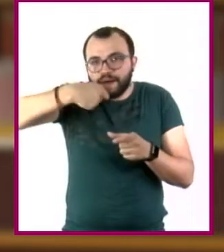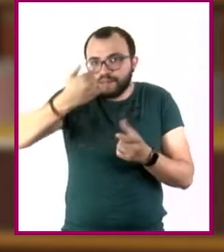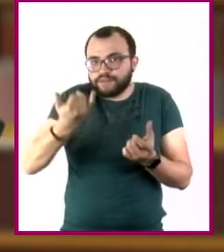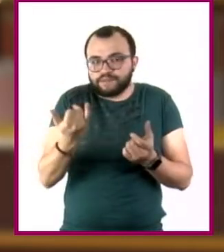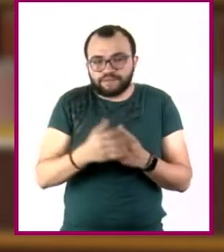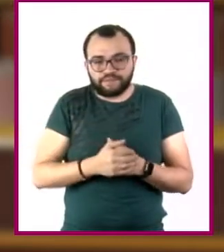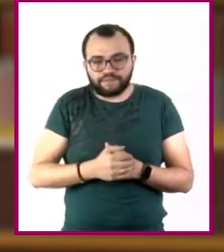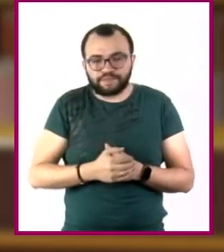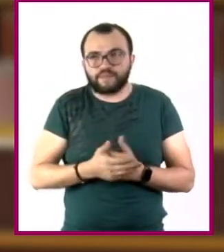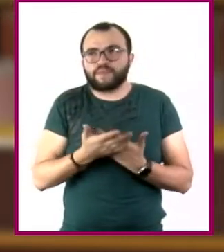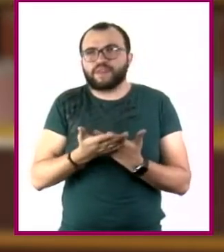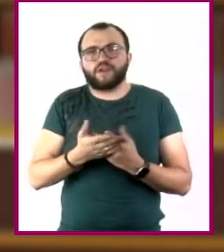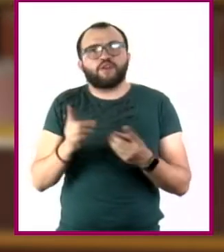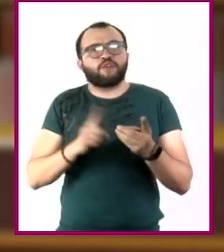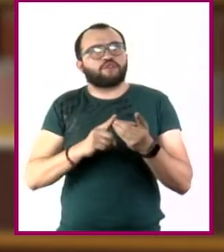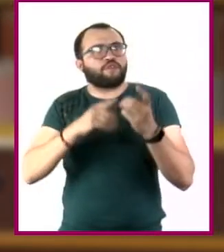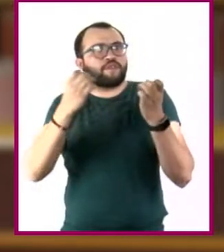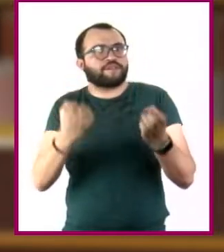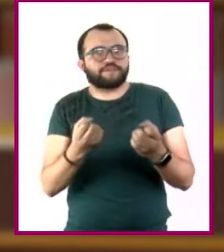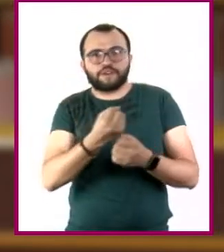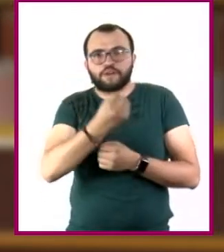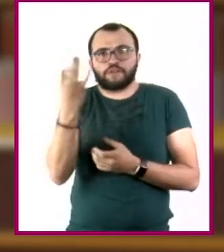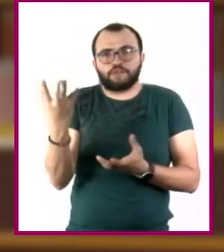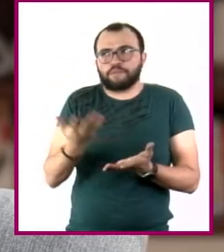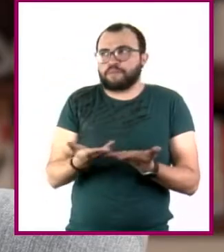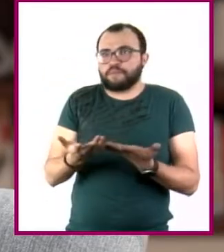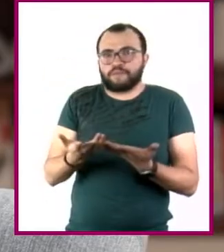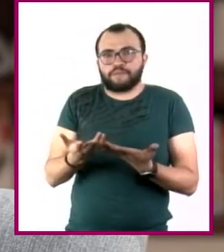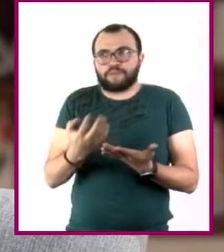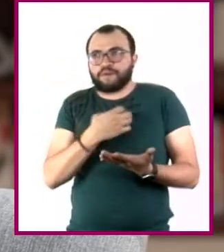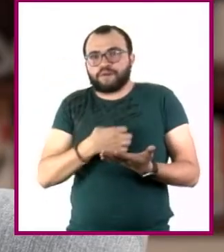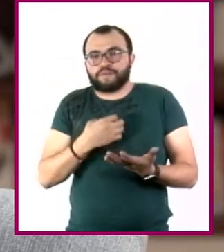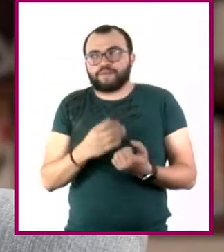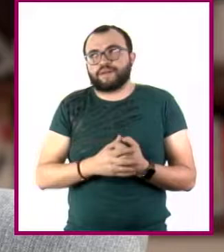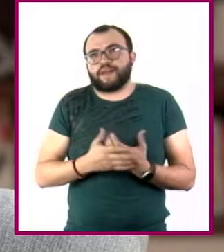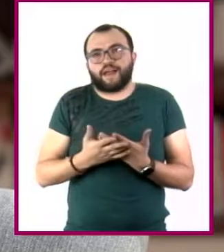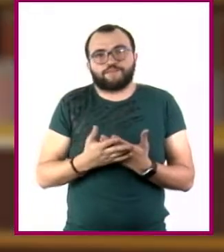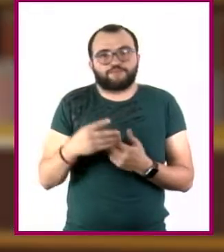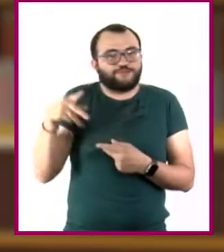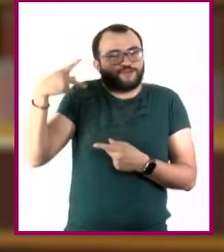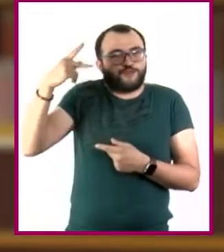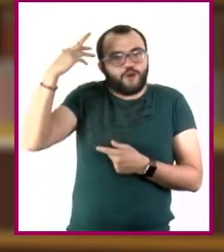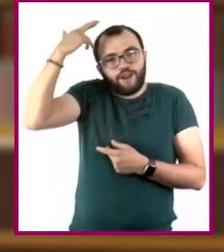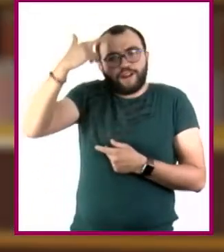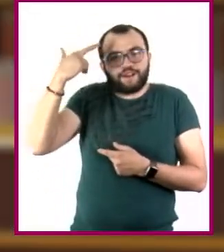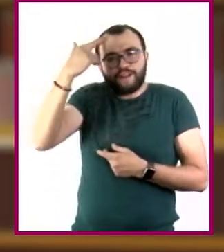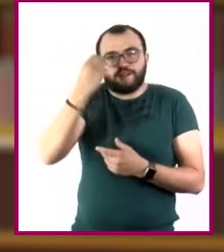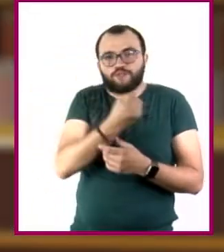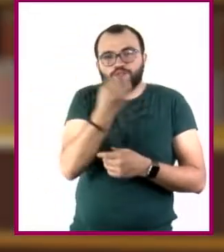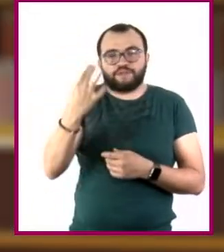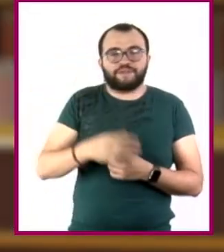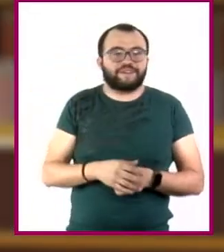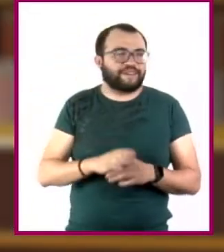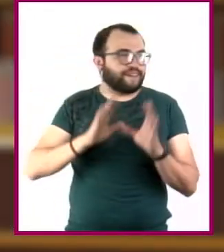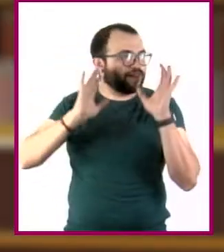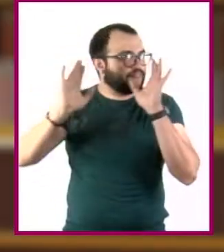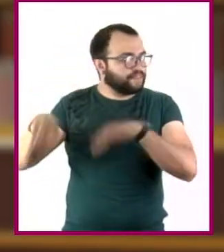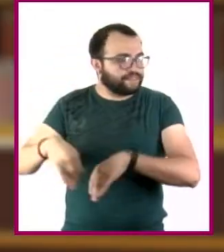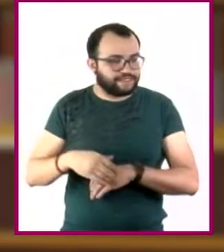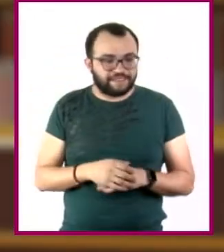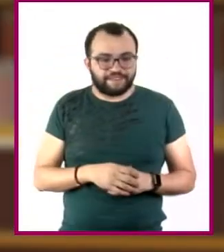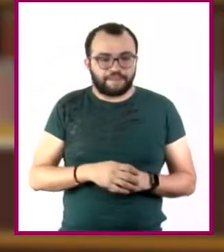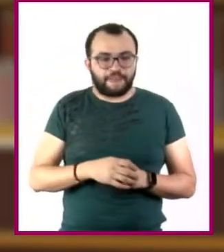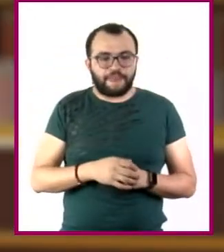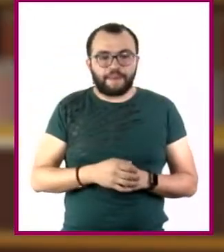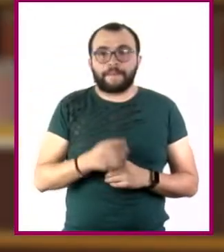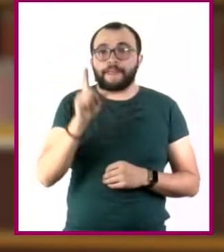¿Y dónde andan los números siendo números bien contentitos? Pues en el reino de los números. Órale, pues. Primero